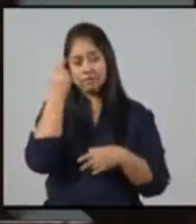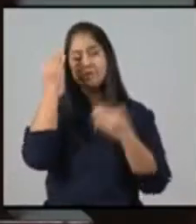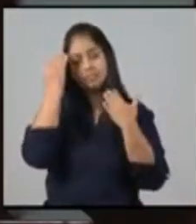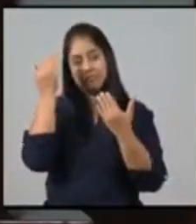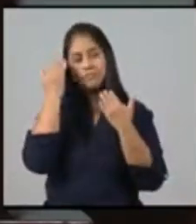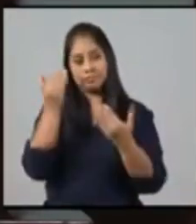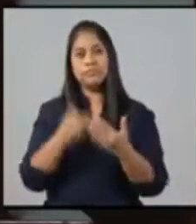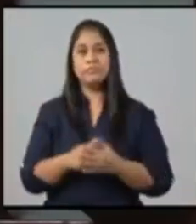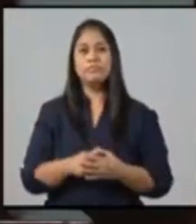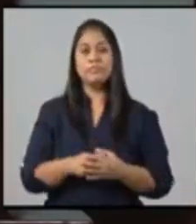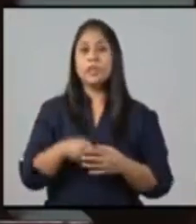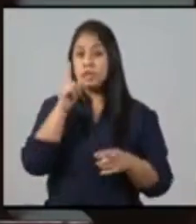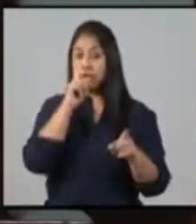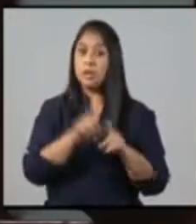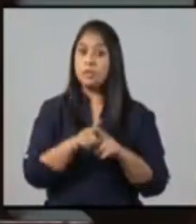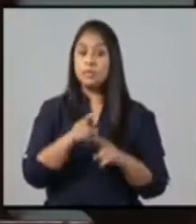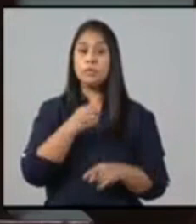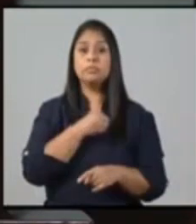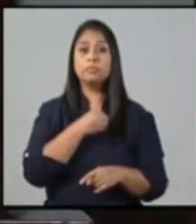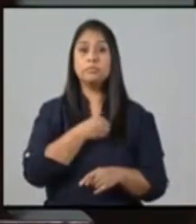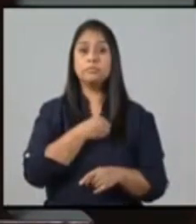agradecer. Al mismo tiempo quería